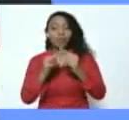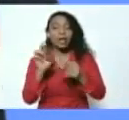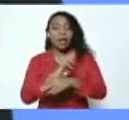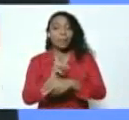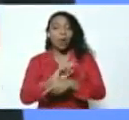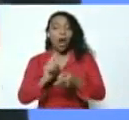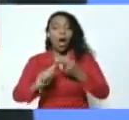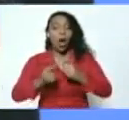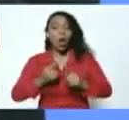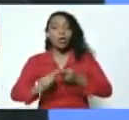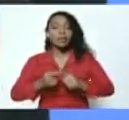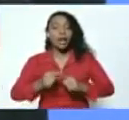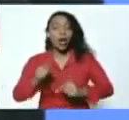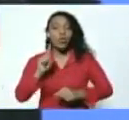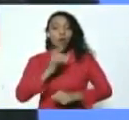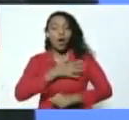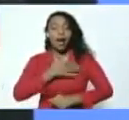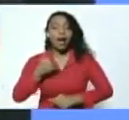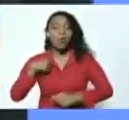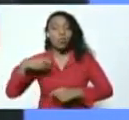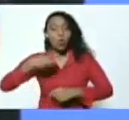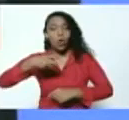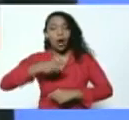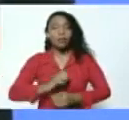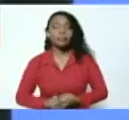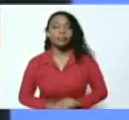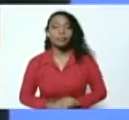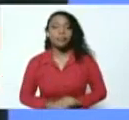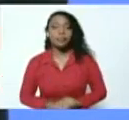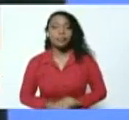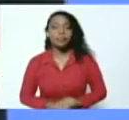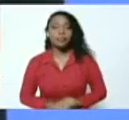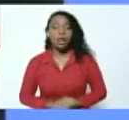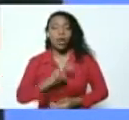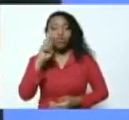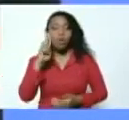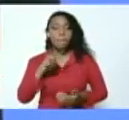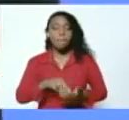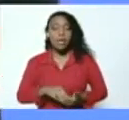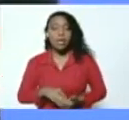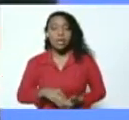que uno quiere buscar, ¿verdad? En el 2000,